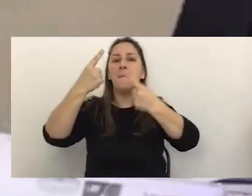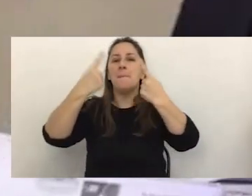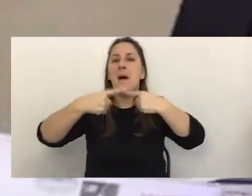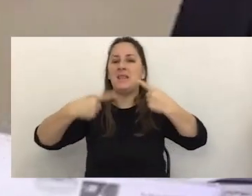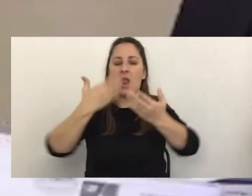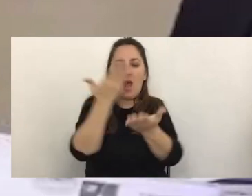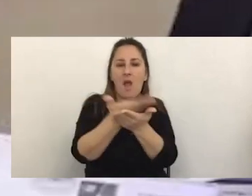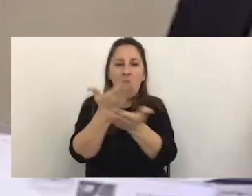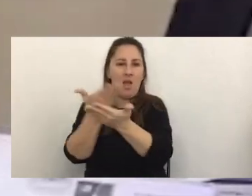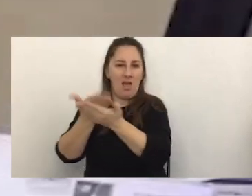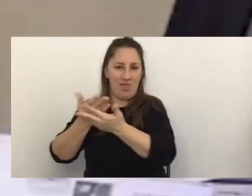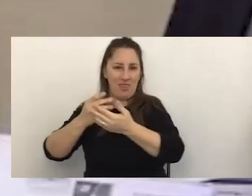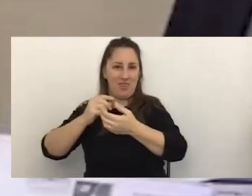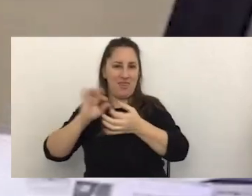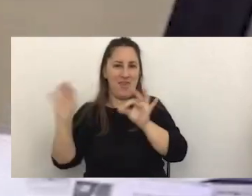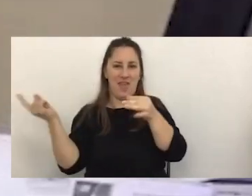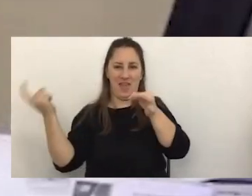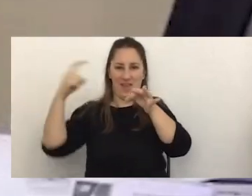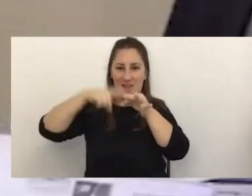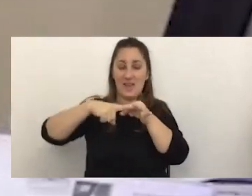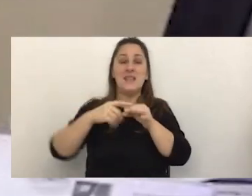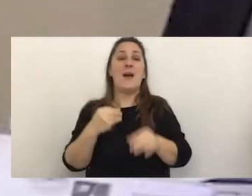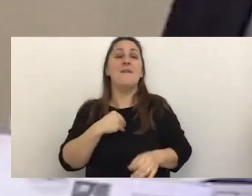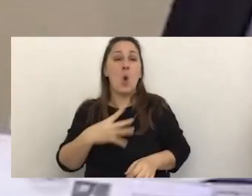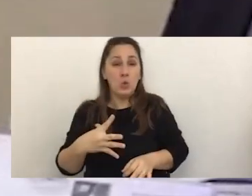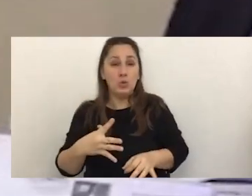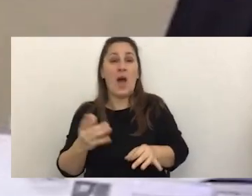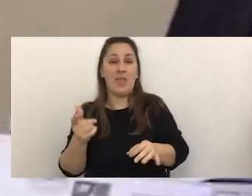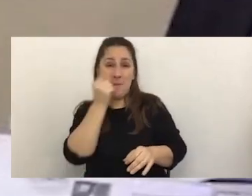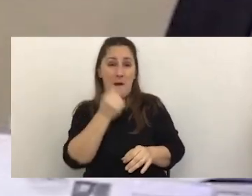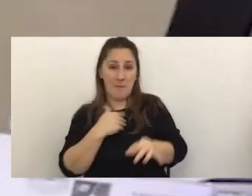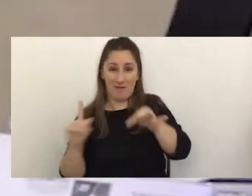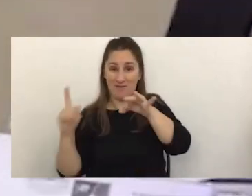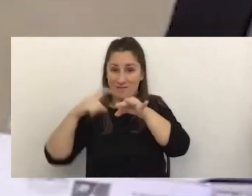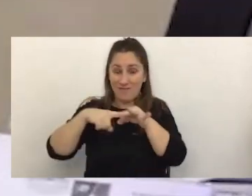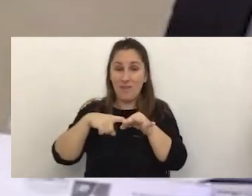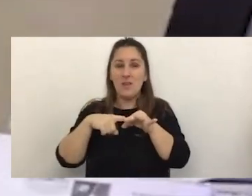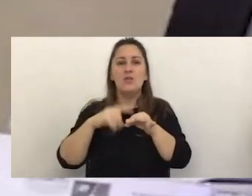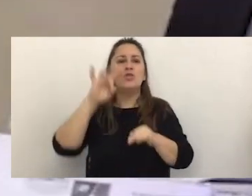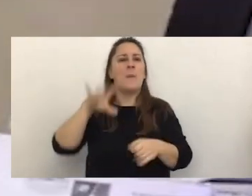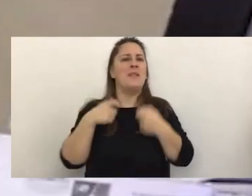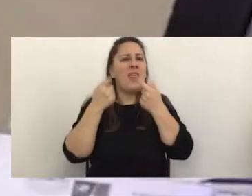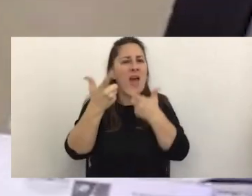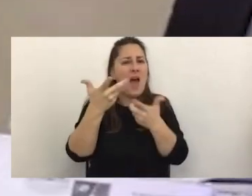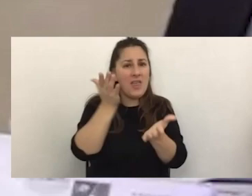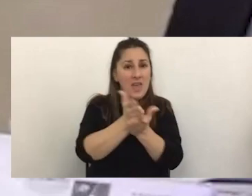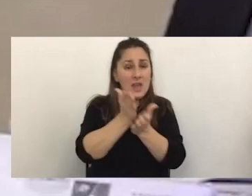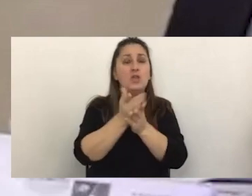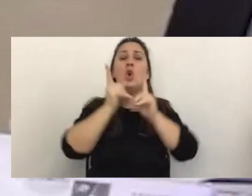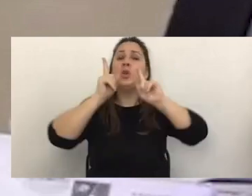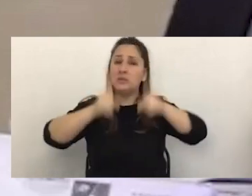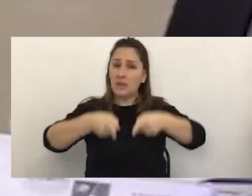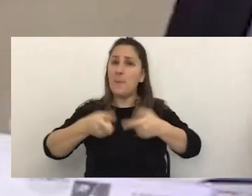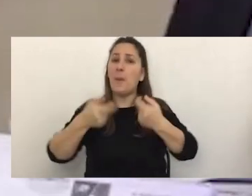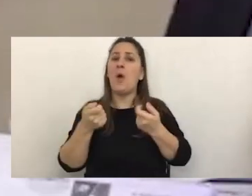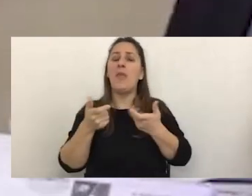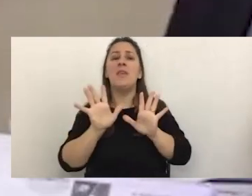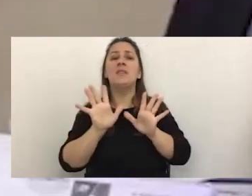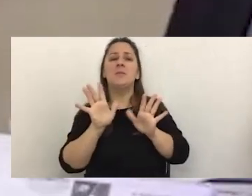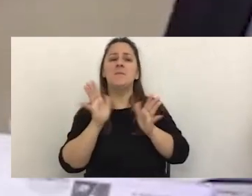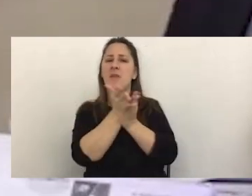Es más, esa voluntad procreacional no solo es generadora de derechos, sino que también puede ser de renuncia de